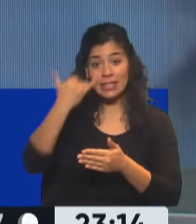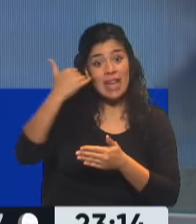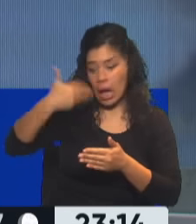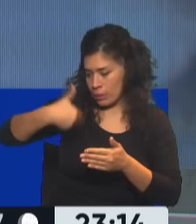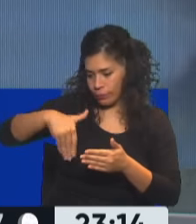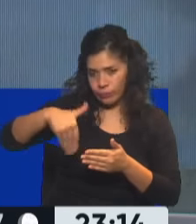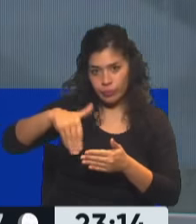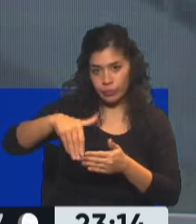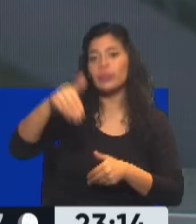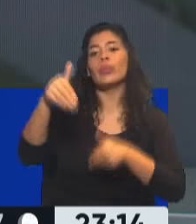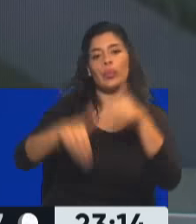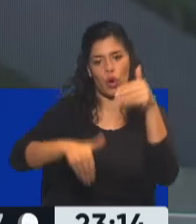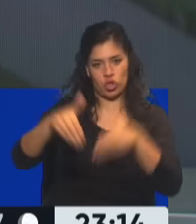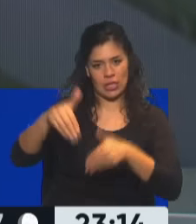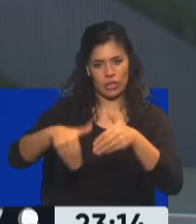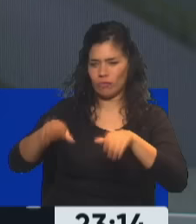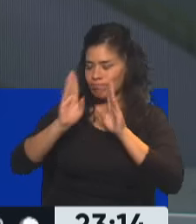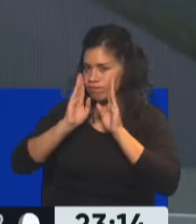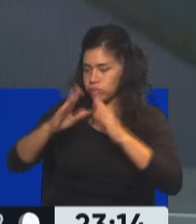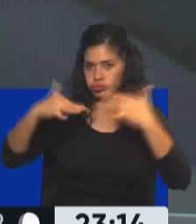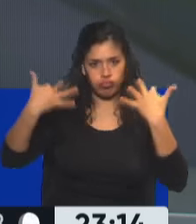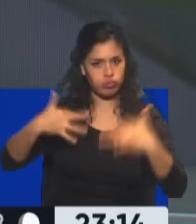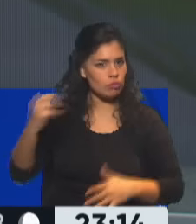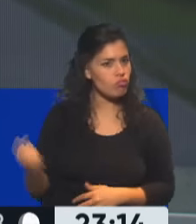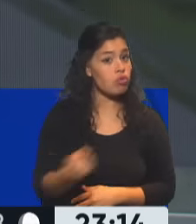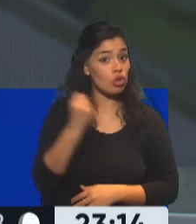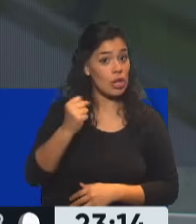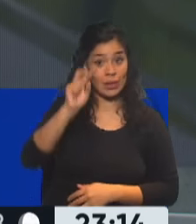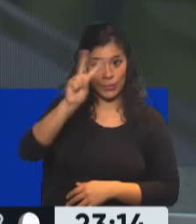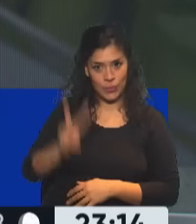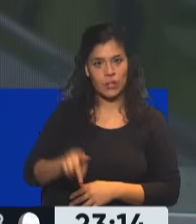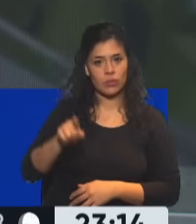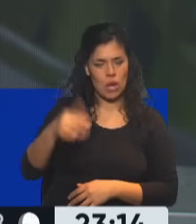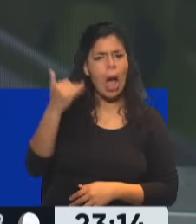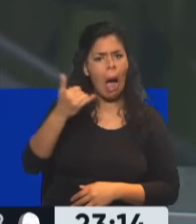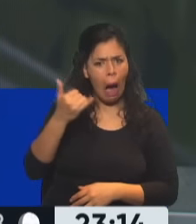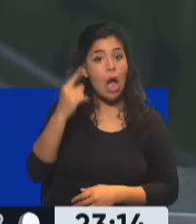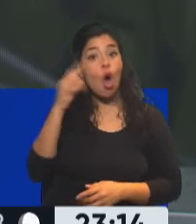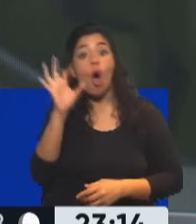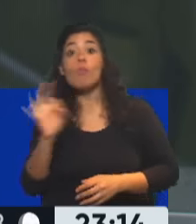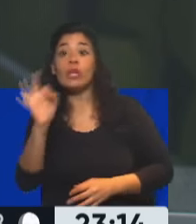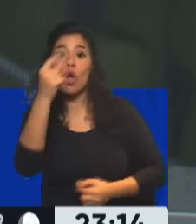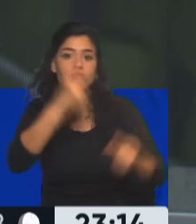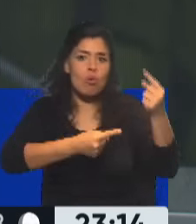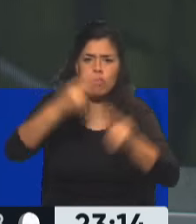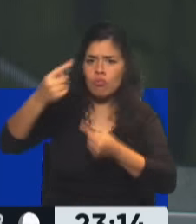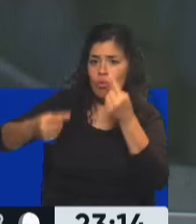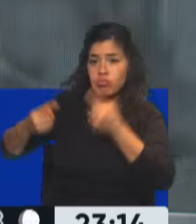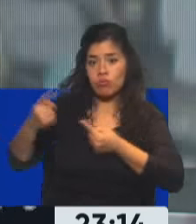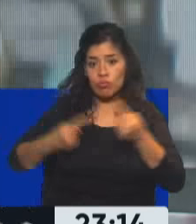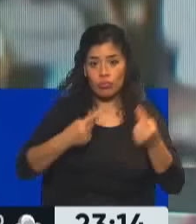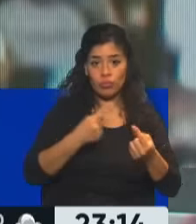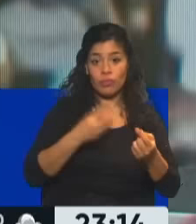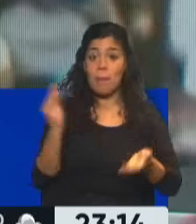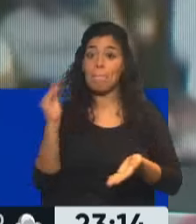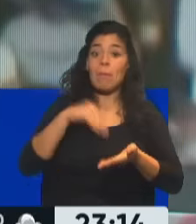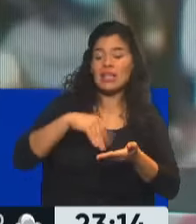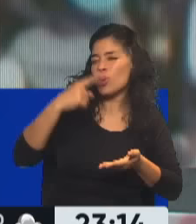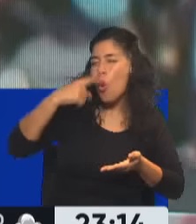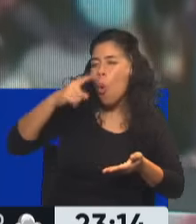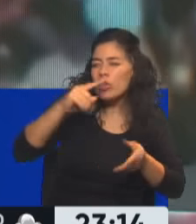comicio crucial presidencial en Venezuela, con diferentes testimonios. Obviamente también señalábamos las últimas encuestas,